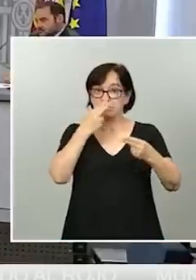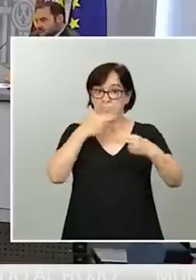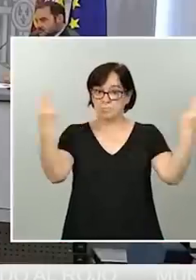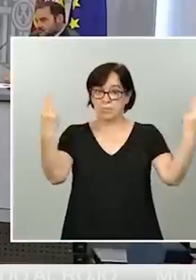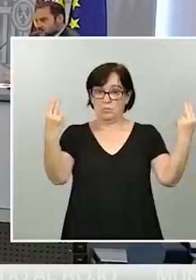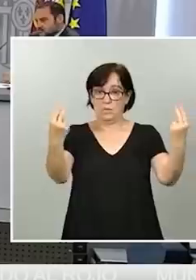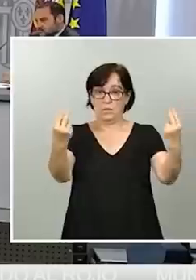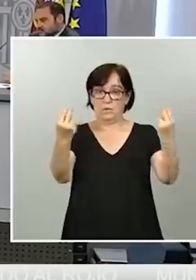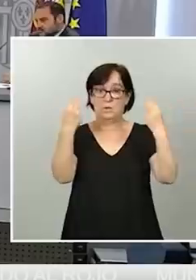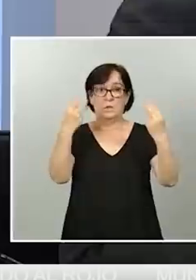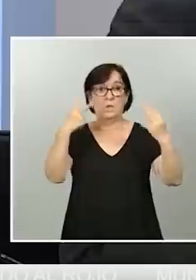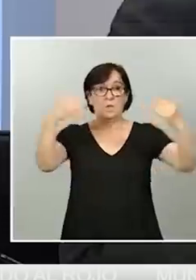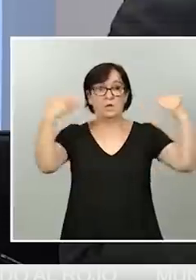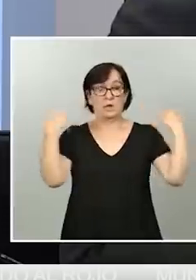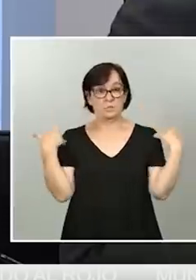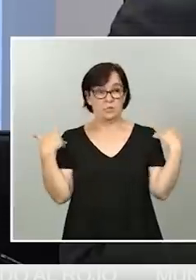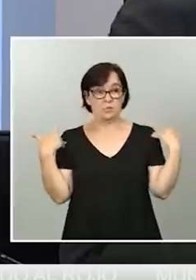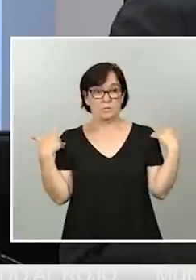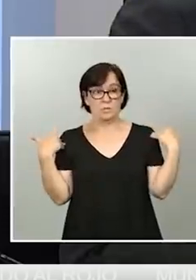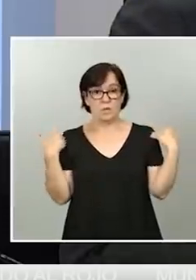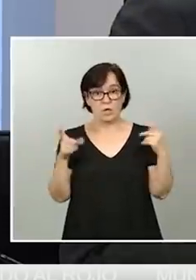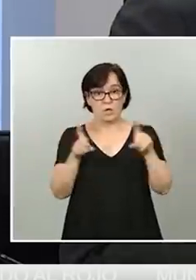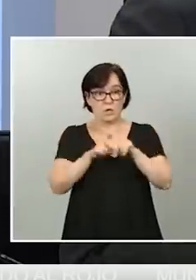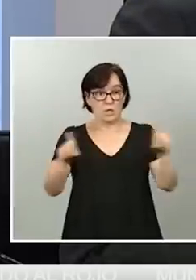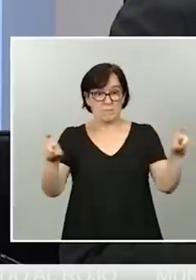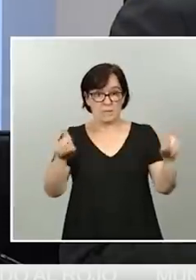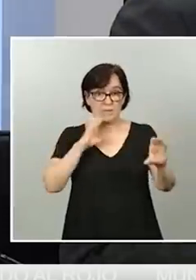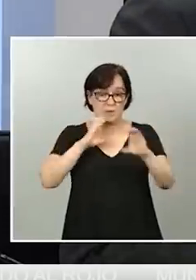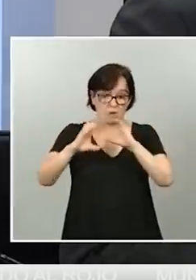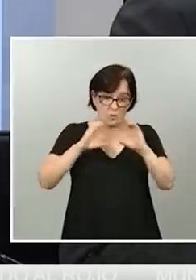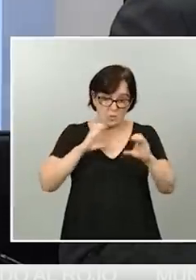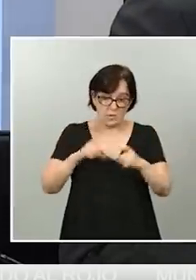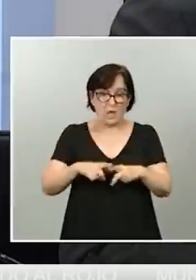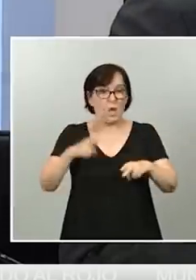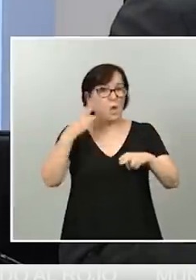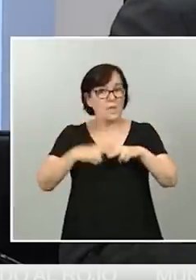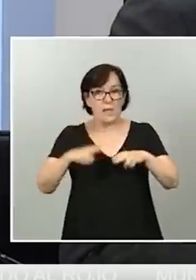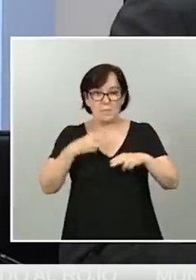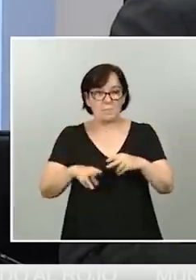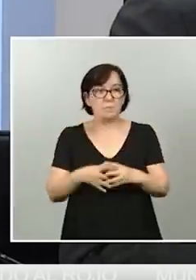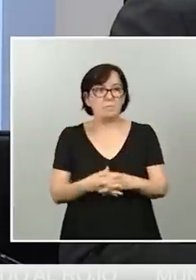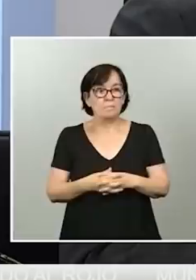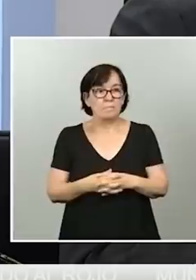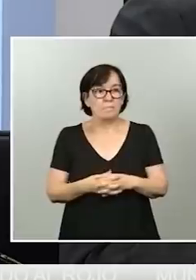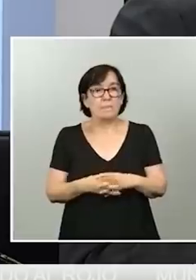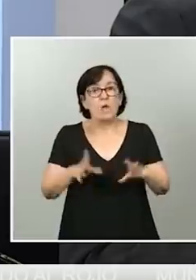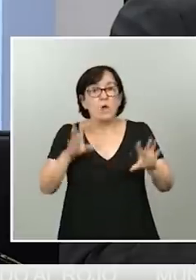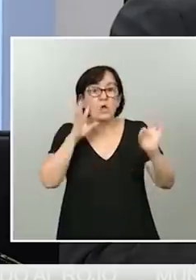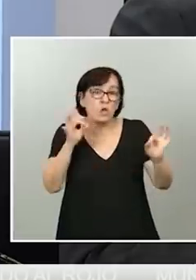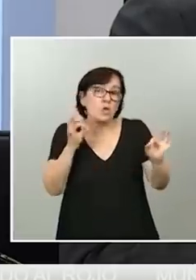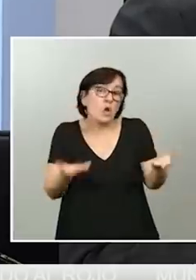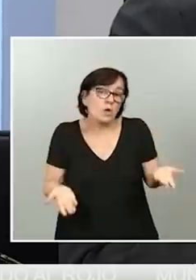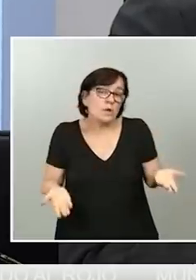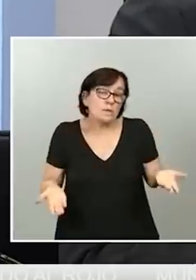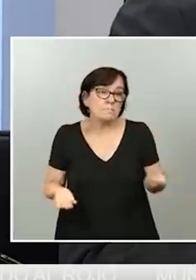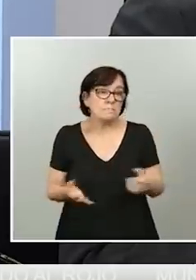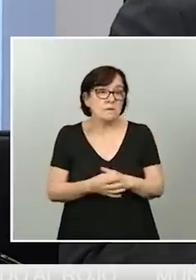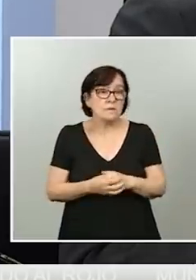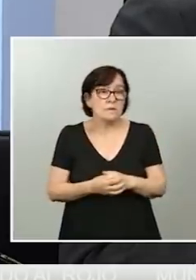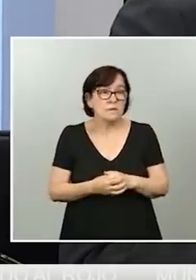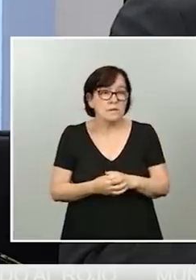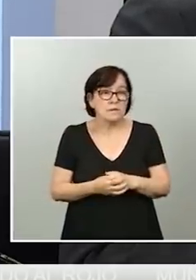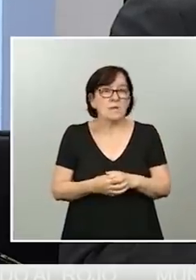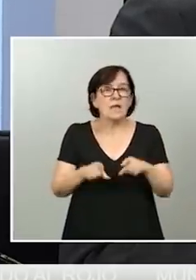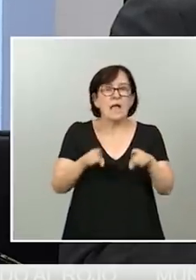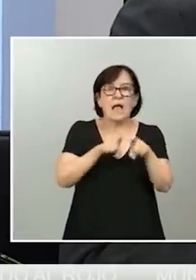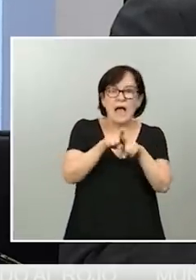tema secundario. Y para nosotros tiene que ser un tema principal, vital.